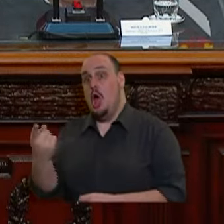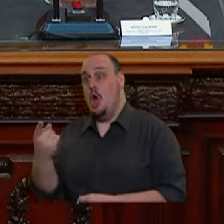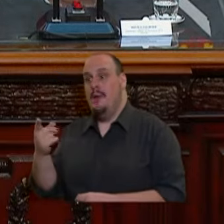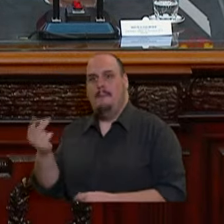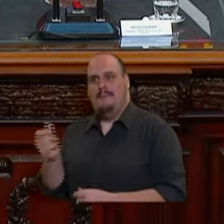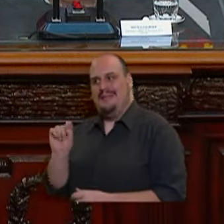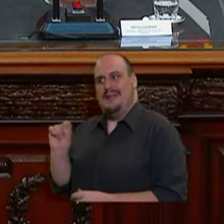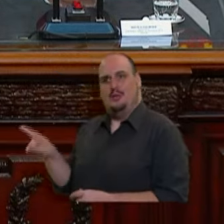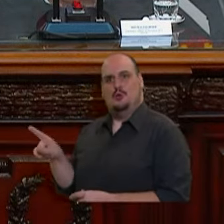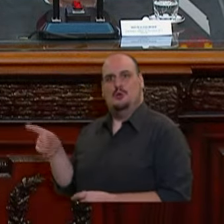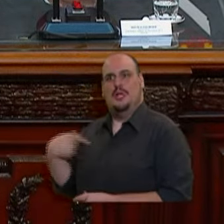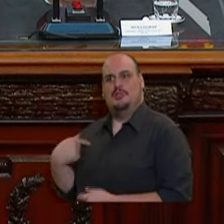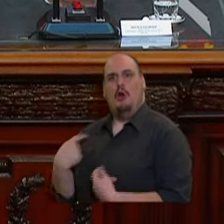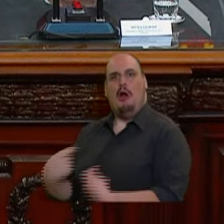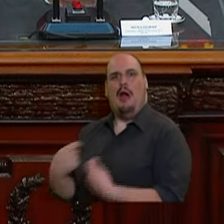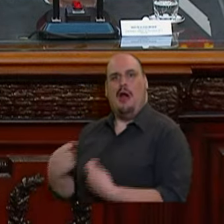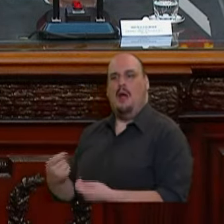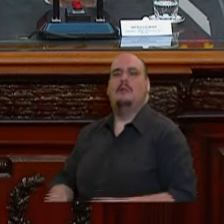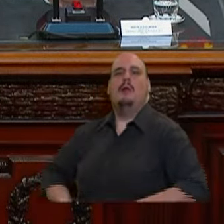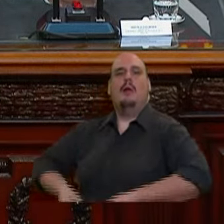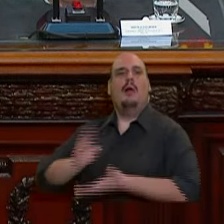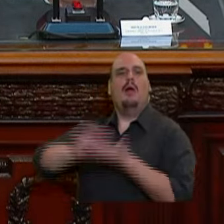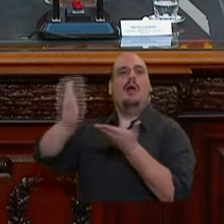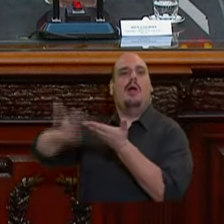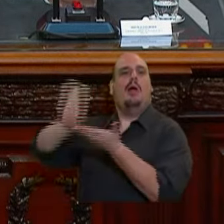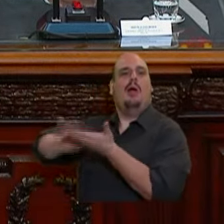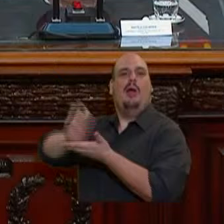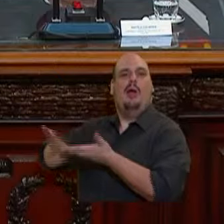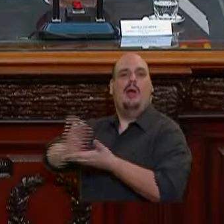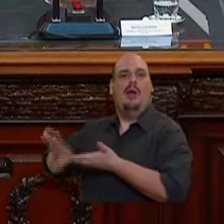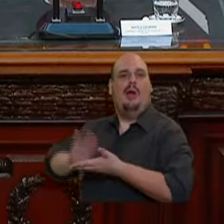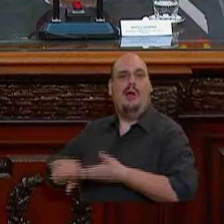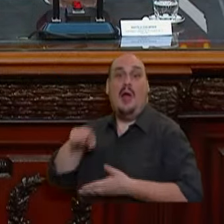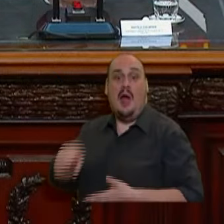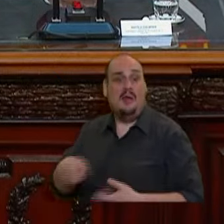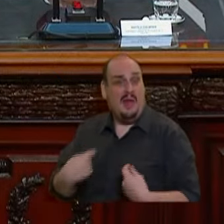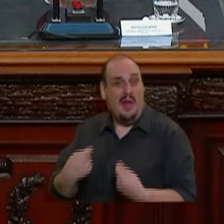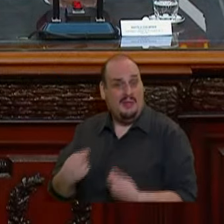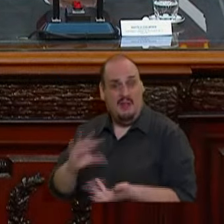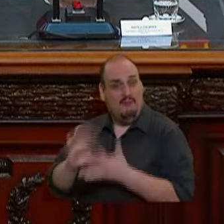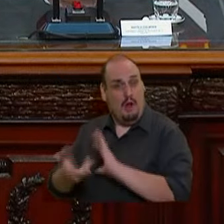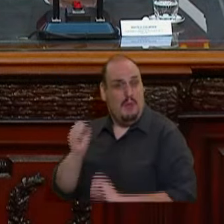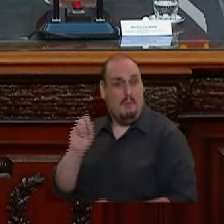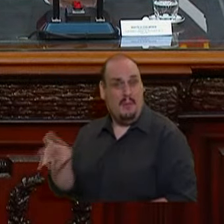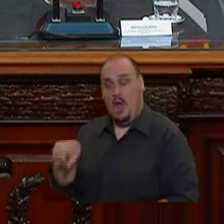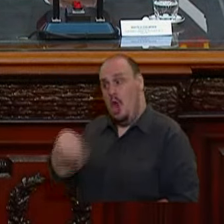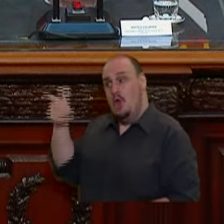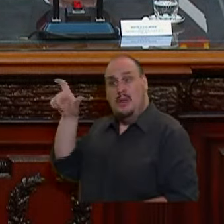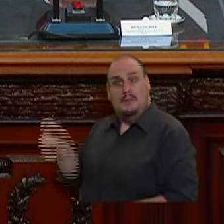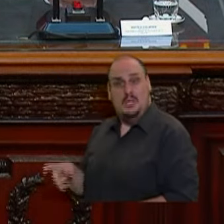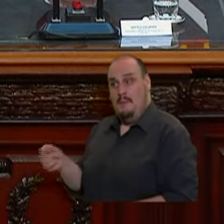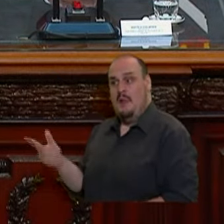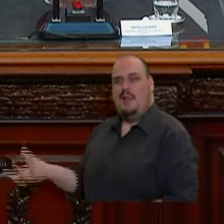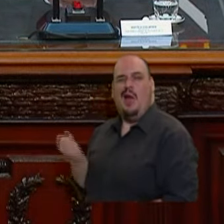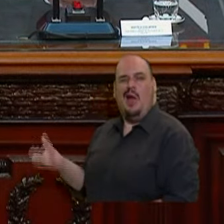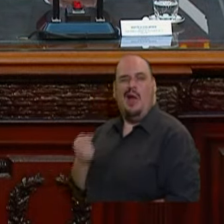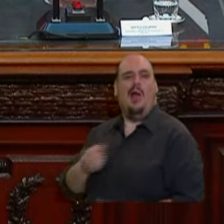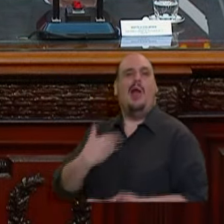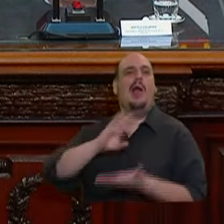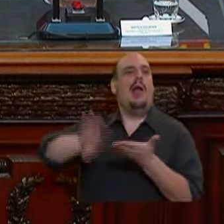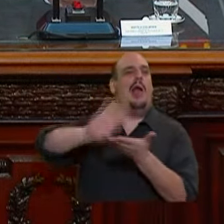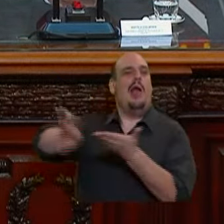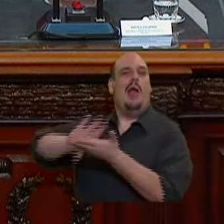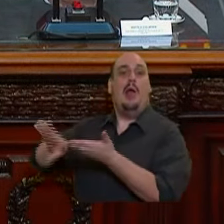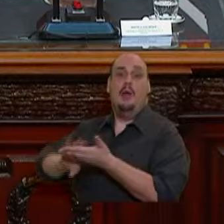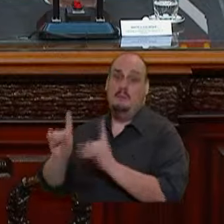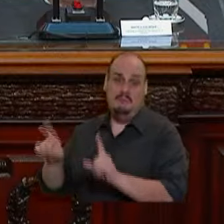despilfarro. Por ende, esto se deriva que no hay forma peor de gastar que gastar el dinero de otros en otros, justamente